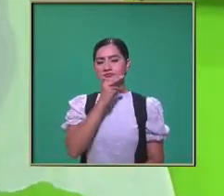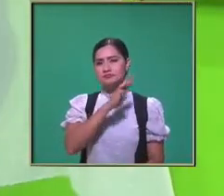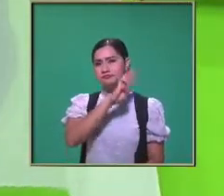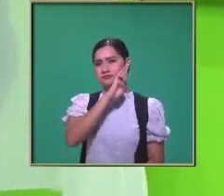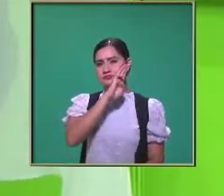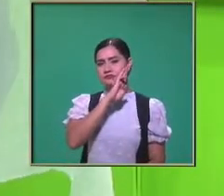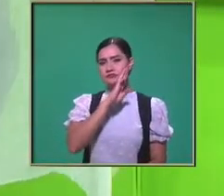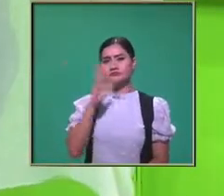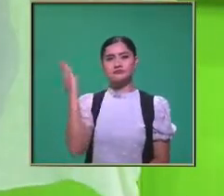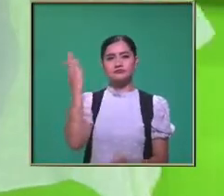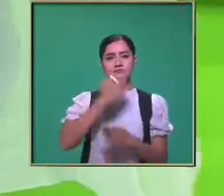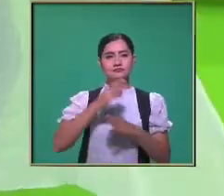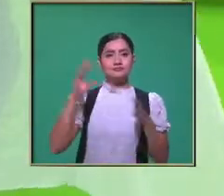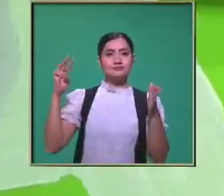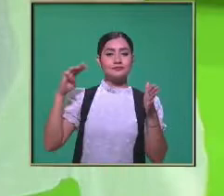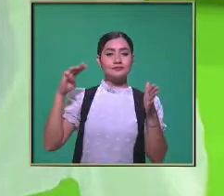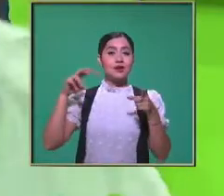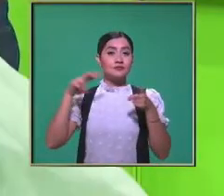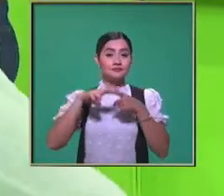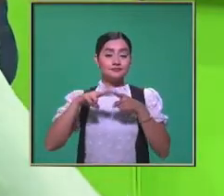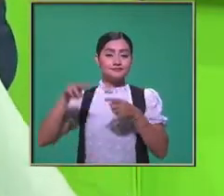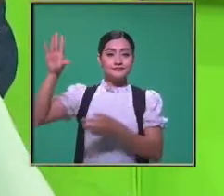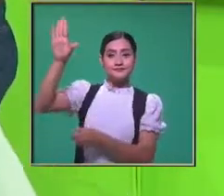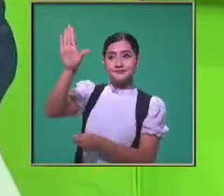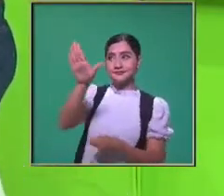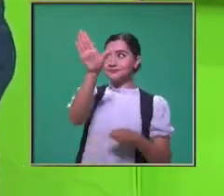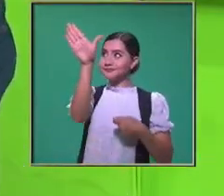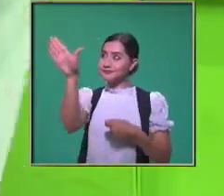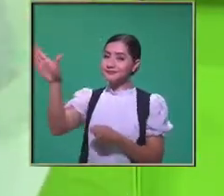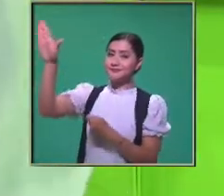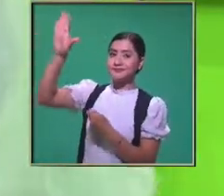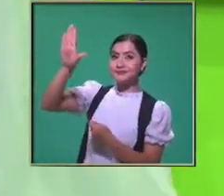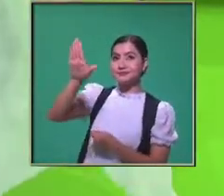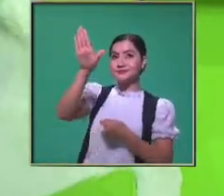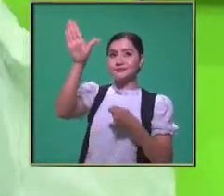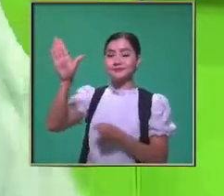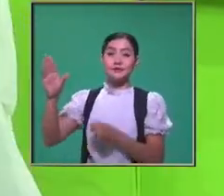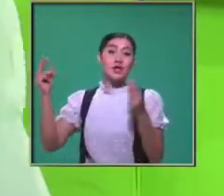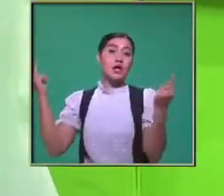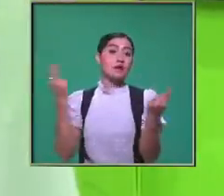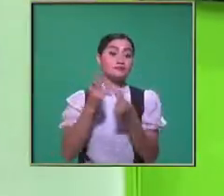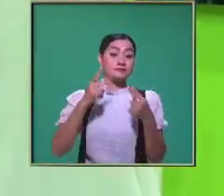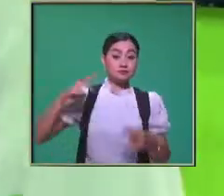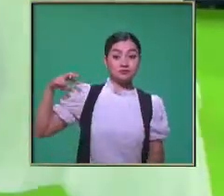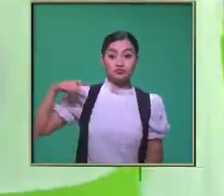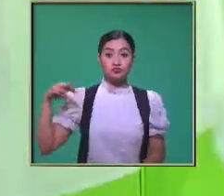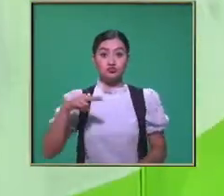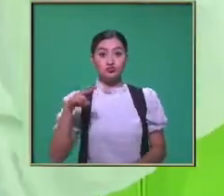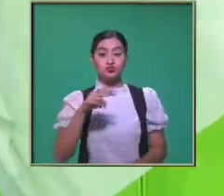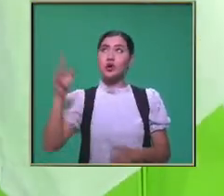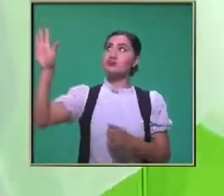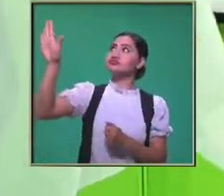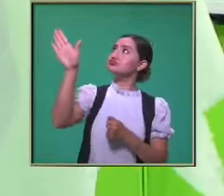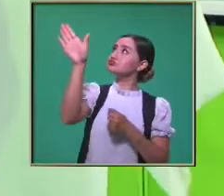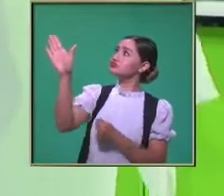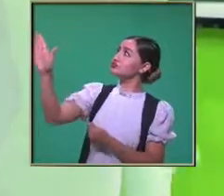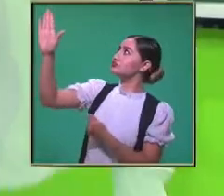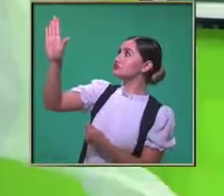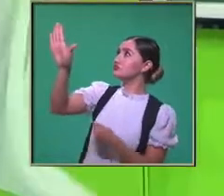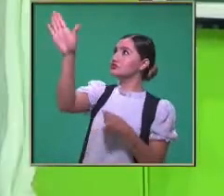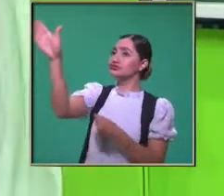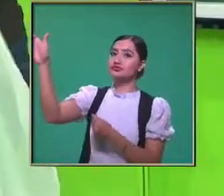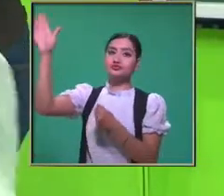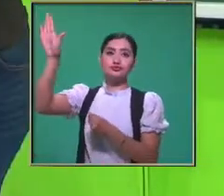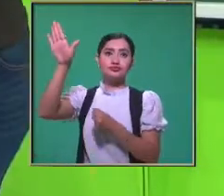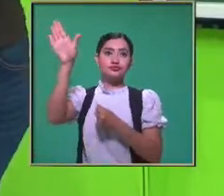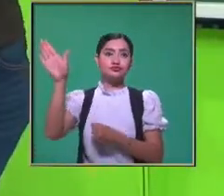parque a volar un cometa? Pues tenemos que correr, ¿verdad? Corremos, ¿para qué? Para que el viento comience a levantar nuestra cometa. De la